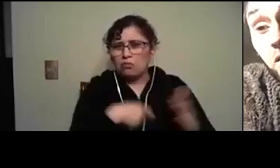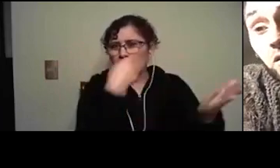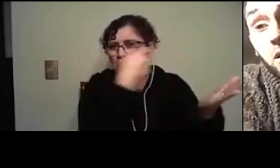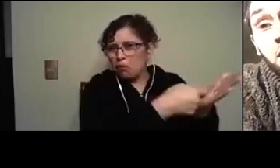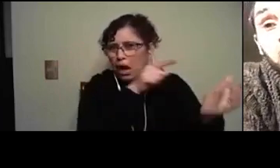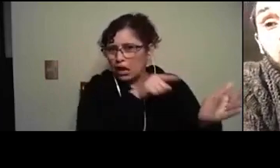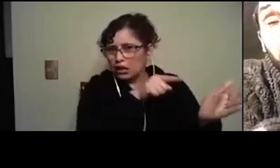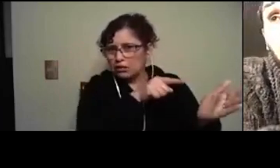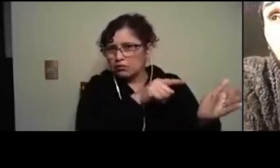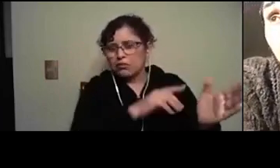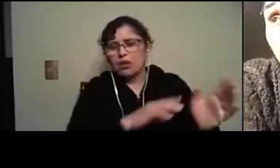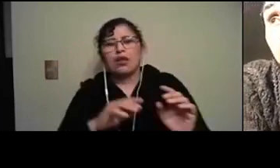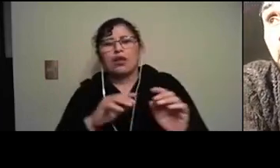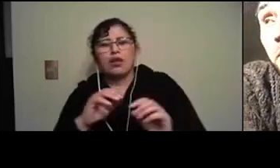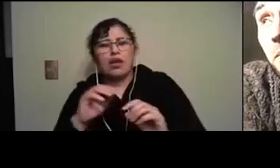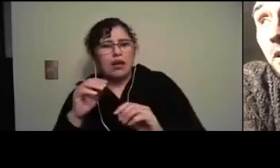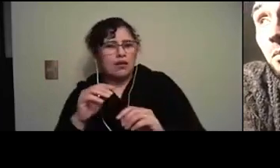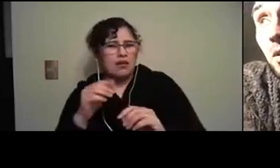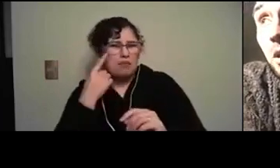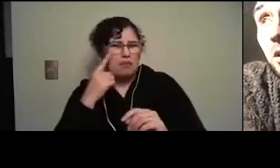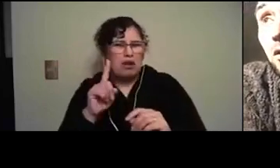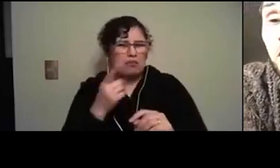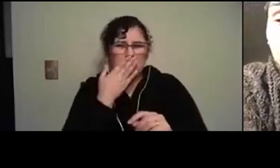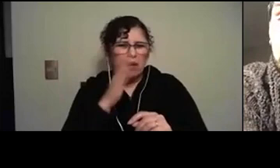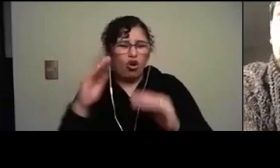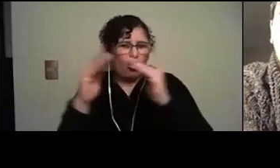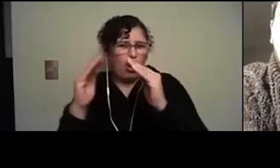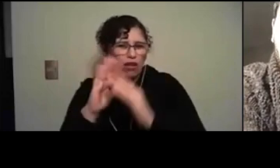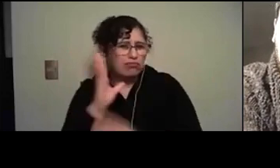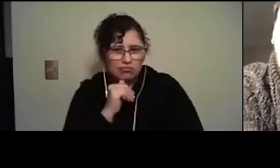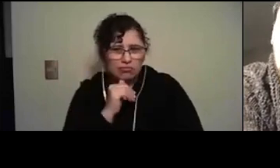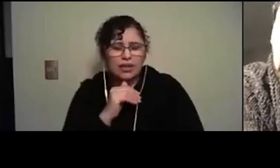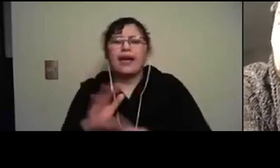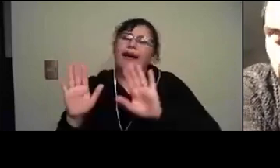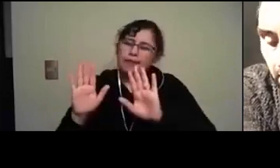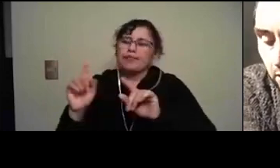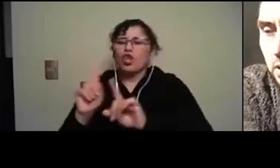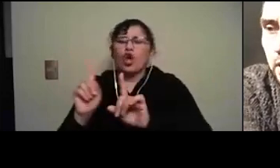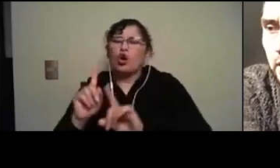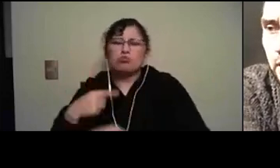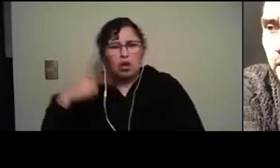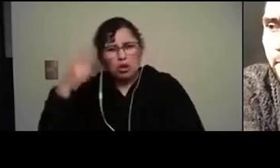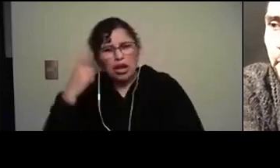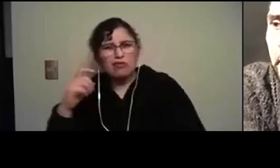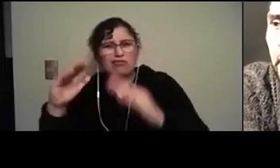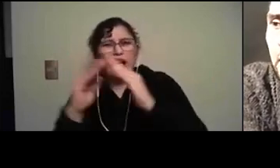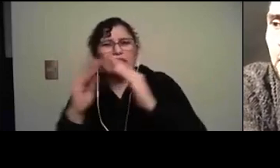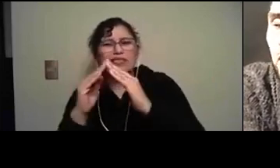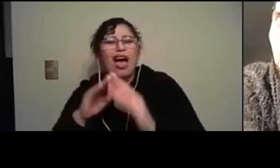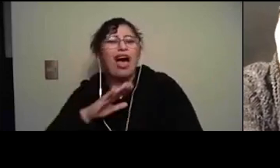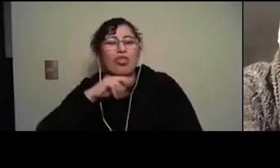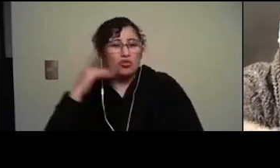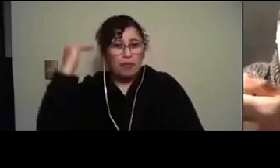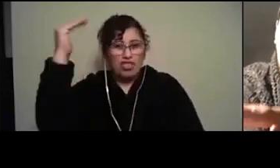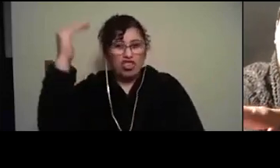adultos mayores pasa primero porque tienen costos importantes, ¿ya? Entonces,